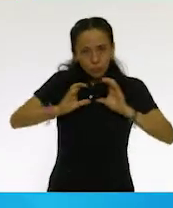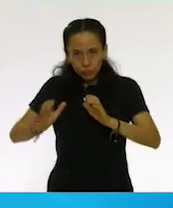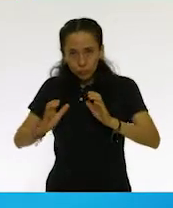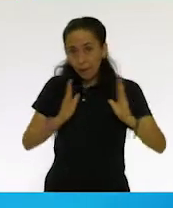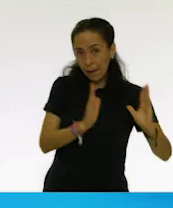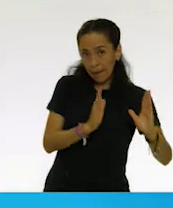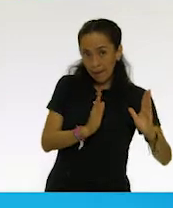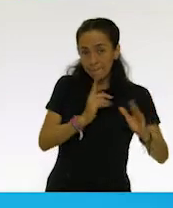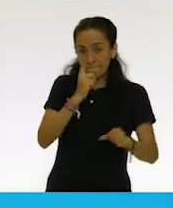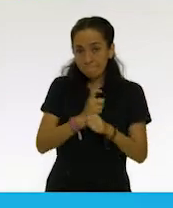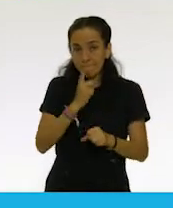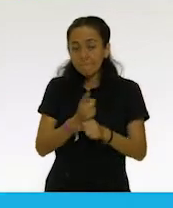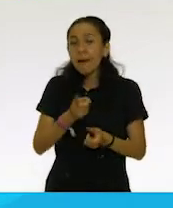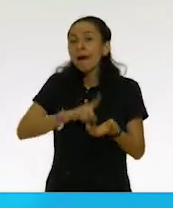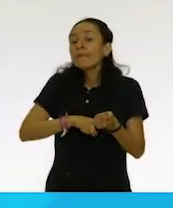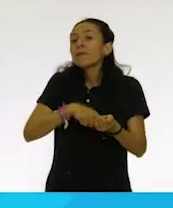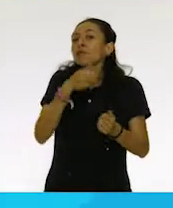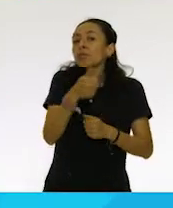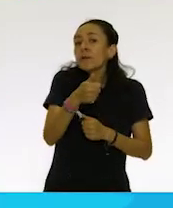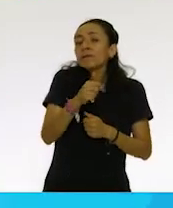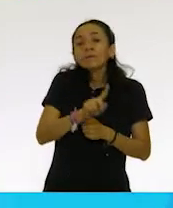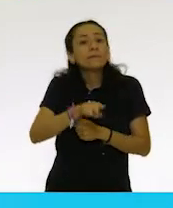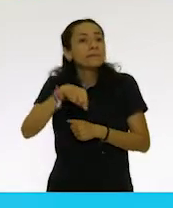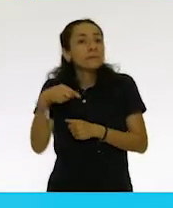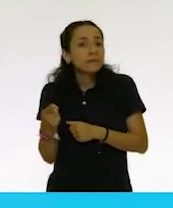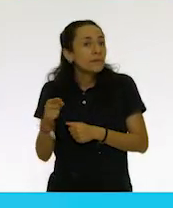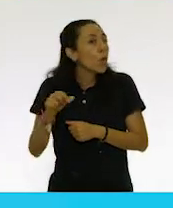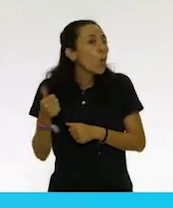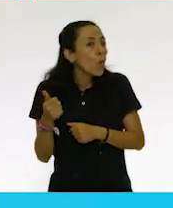hay 6 y en el otro, ¿cuánto, Eric?